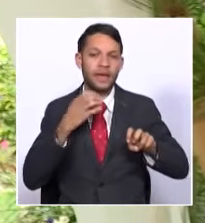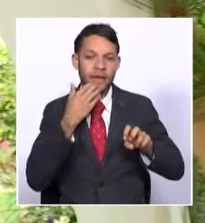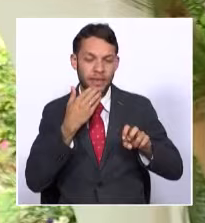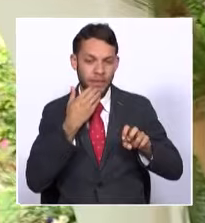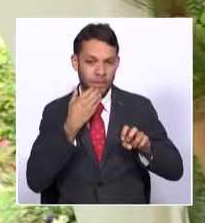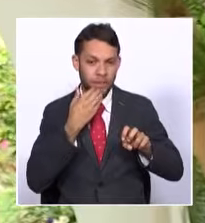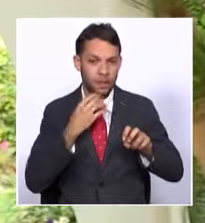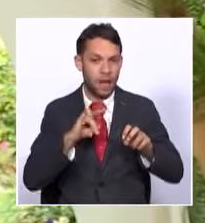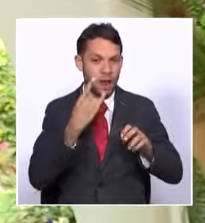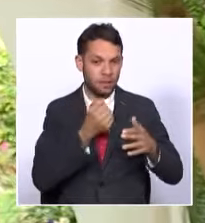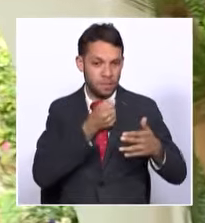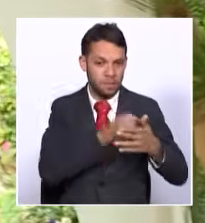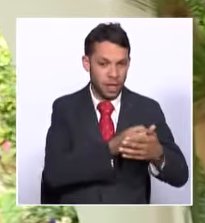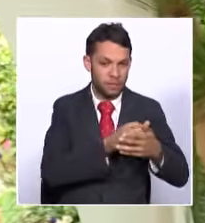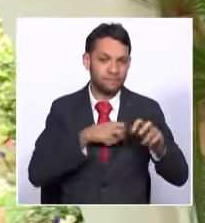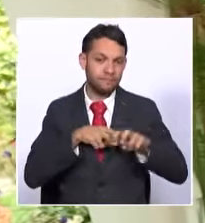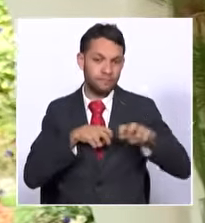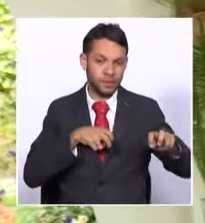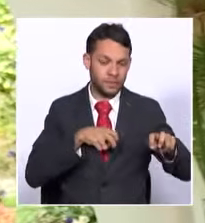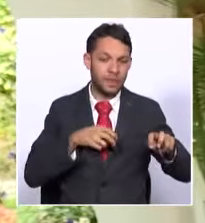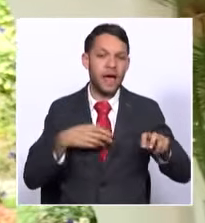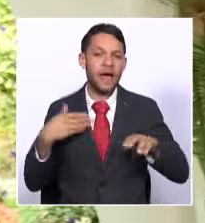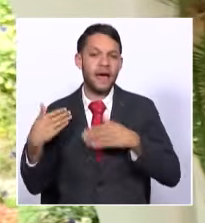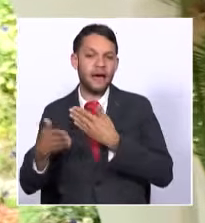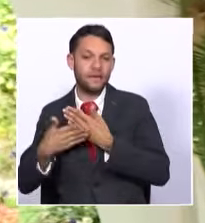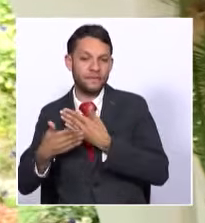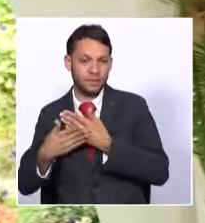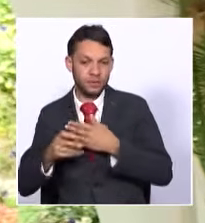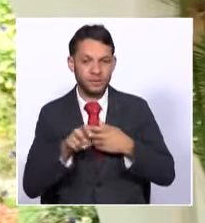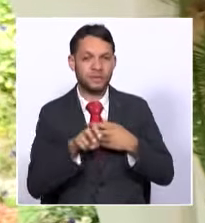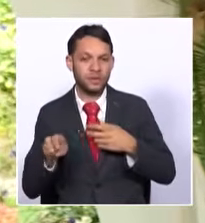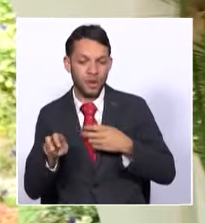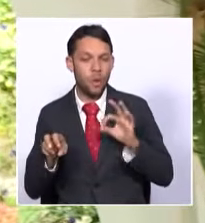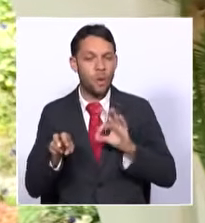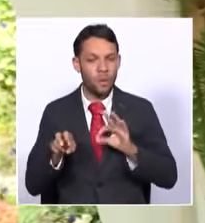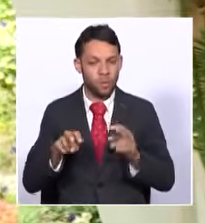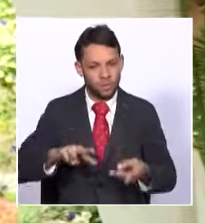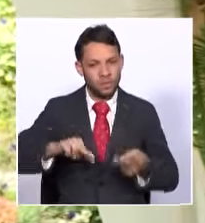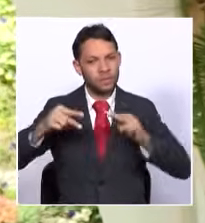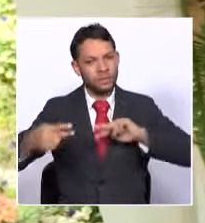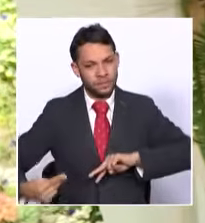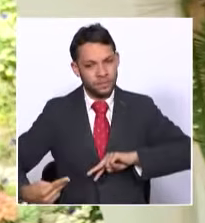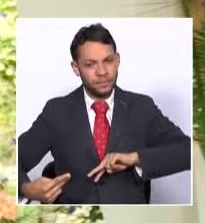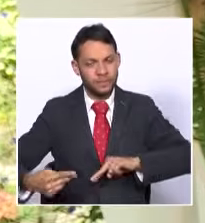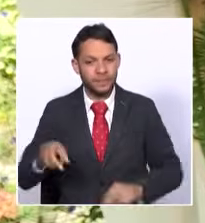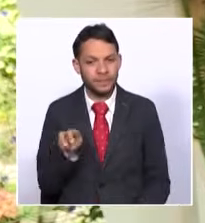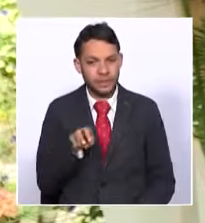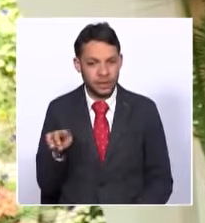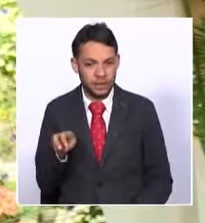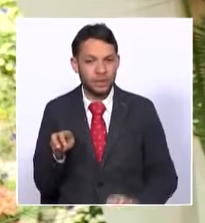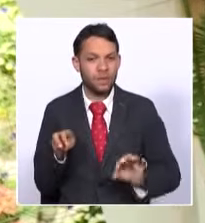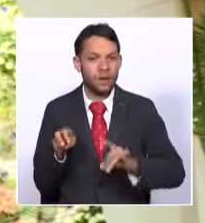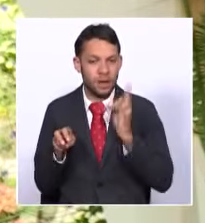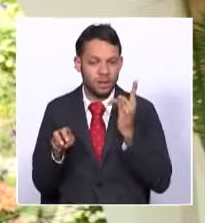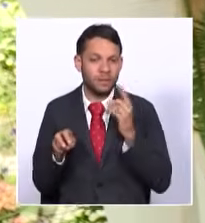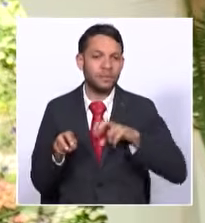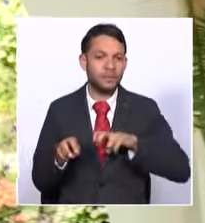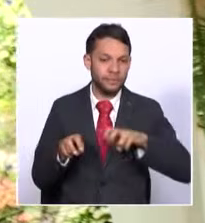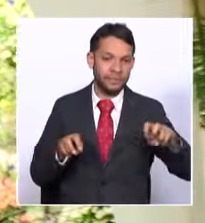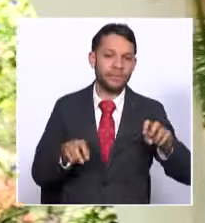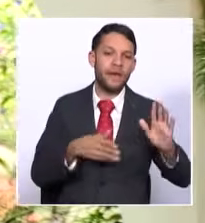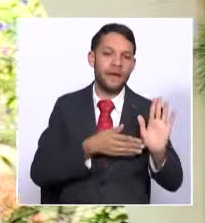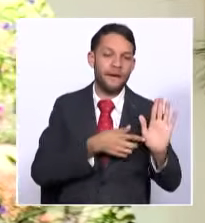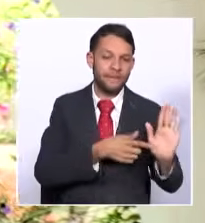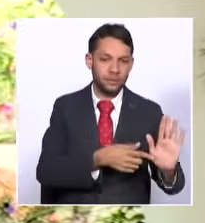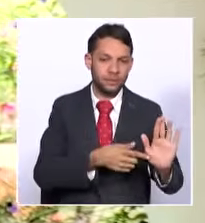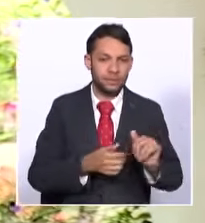lado izquierdo se manifiesta en el derecho y del lado derecho en el lado izquierdo. Y si nos damos cuenta, con